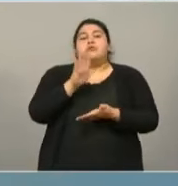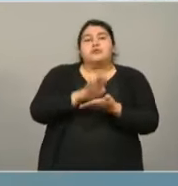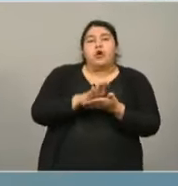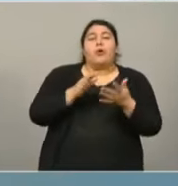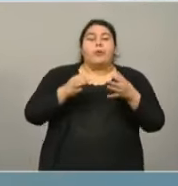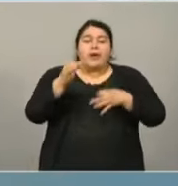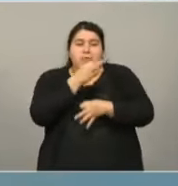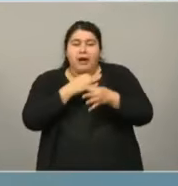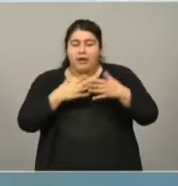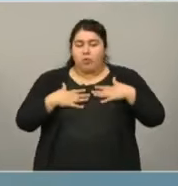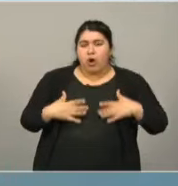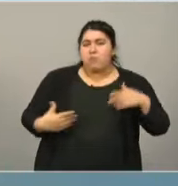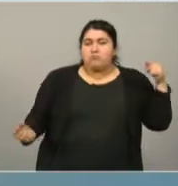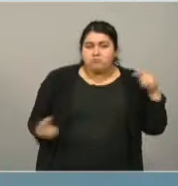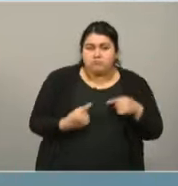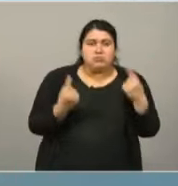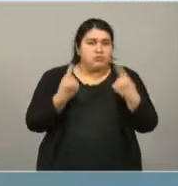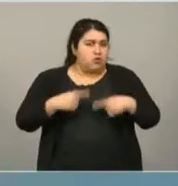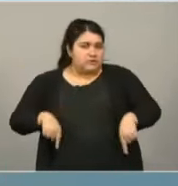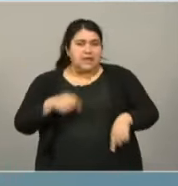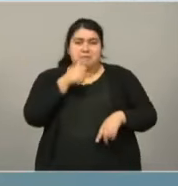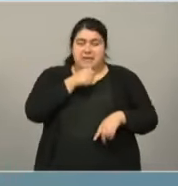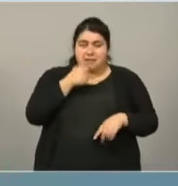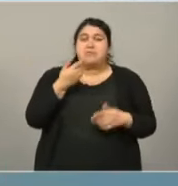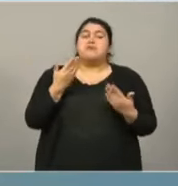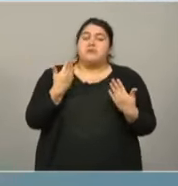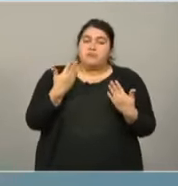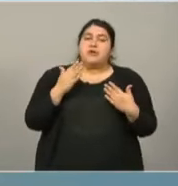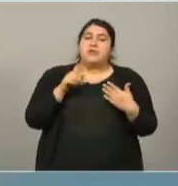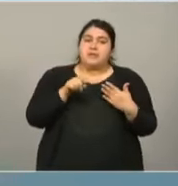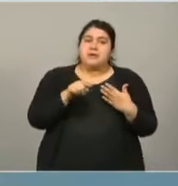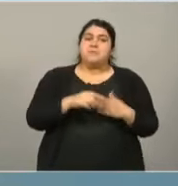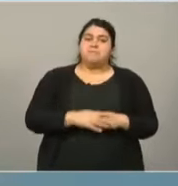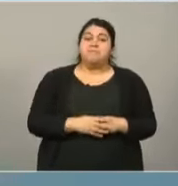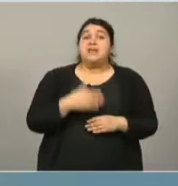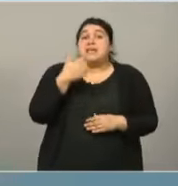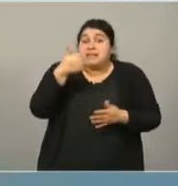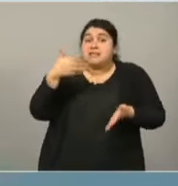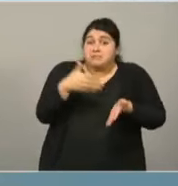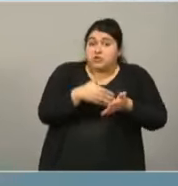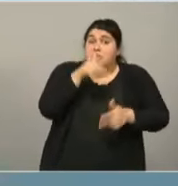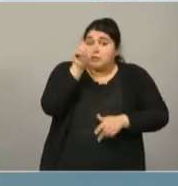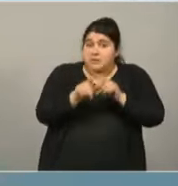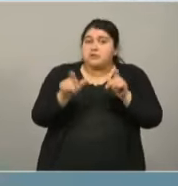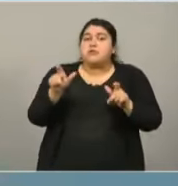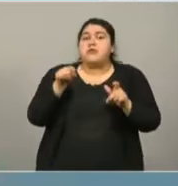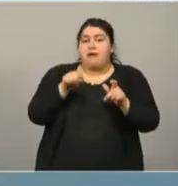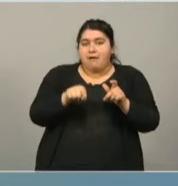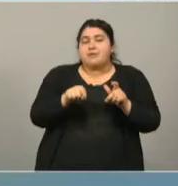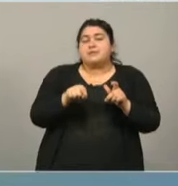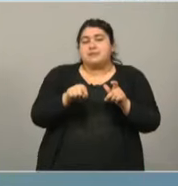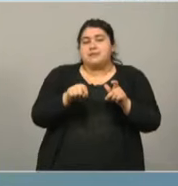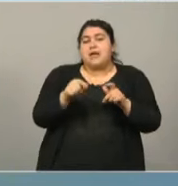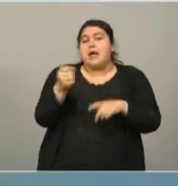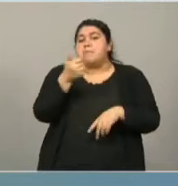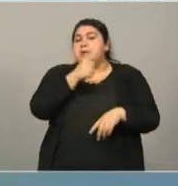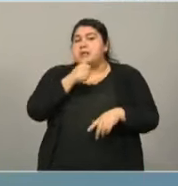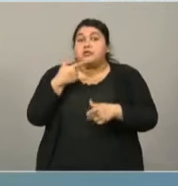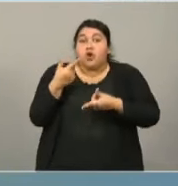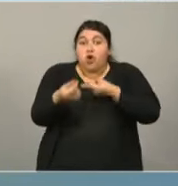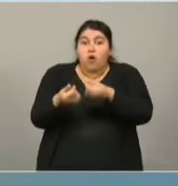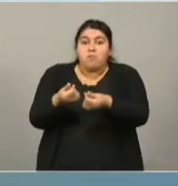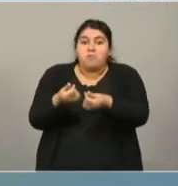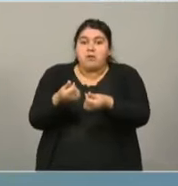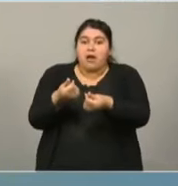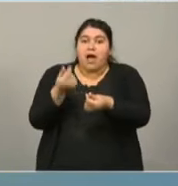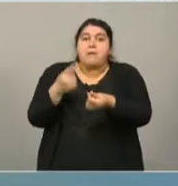antimicrobiana y en los efectos adversos de los medicamentos es que 6 millones de estas personas acceden a medicamentos pero